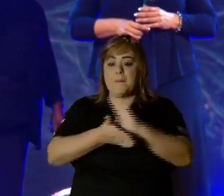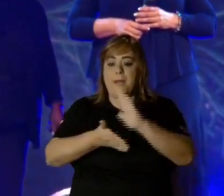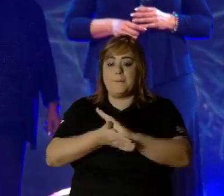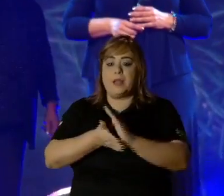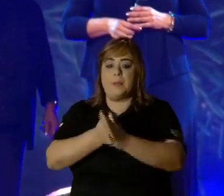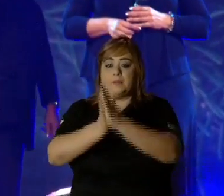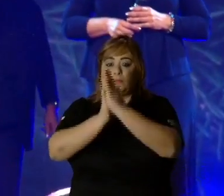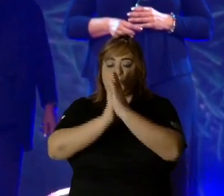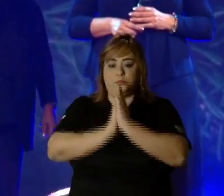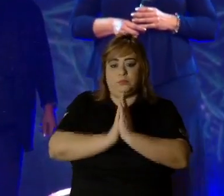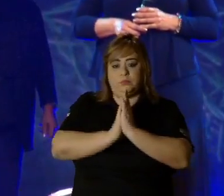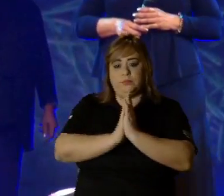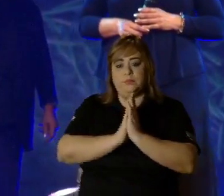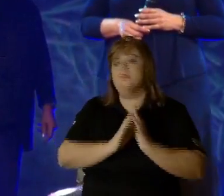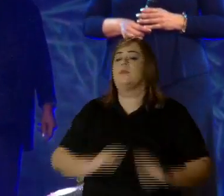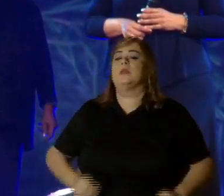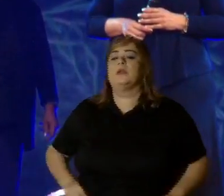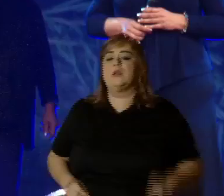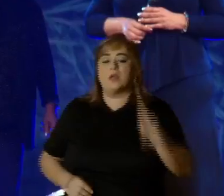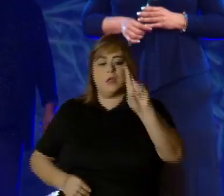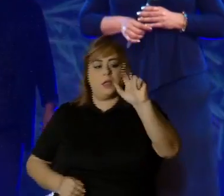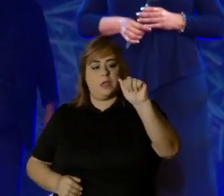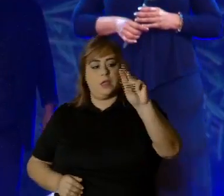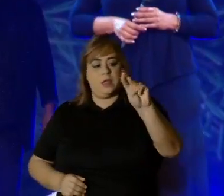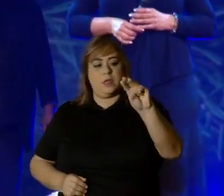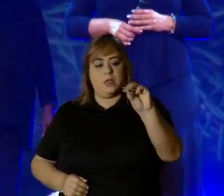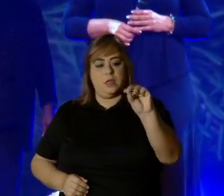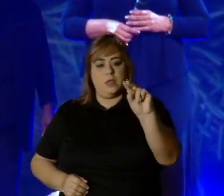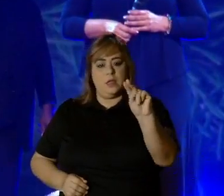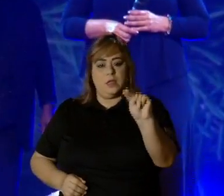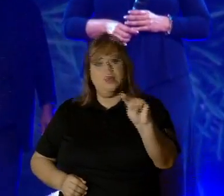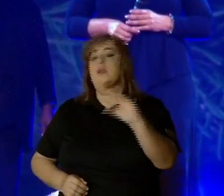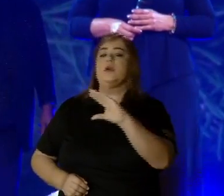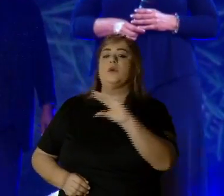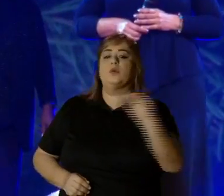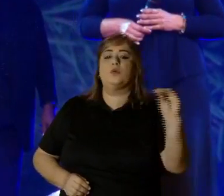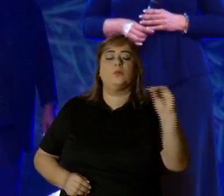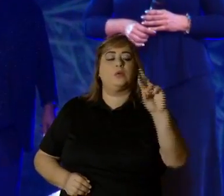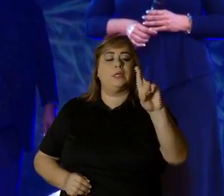Voy a pedir a dos ministros, Ramón y Radamé.